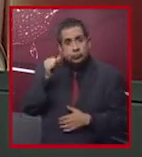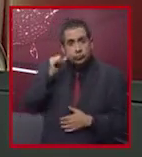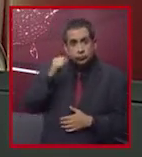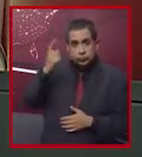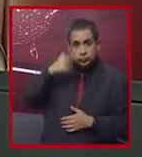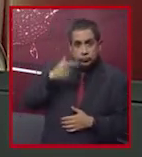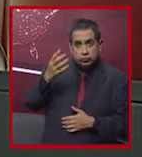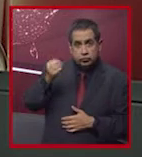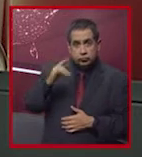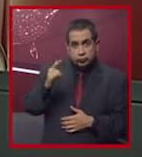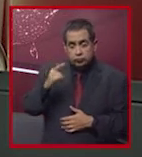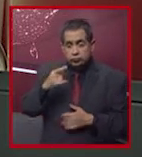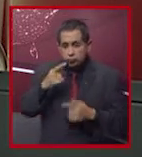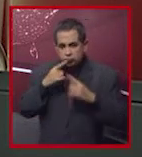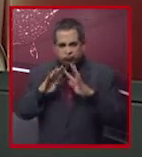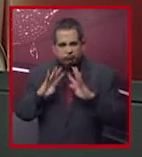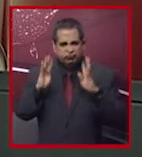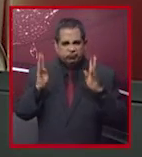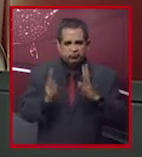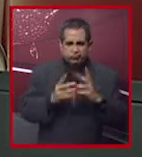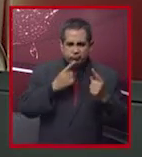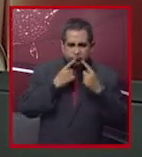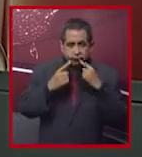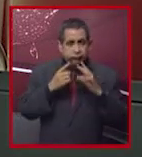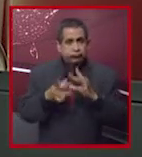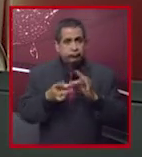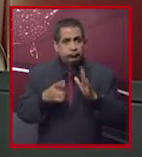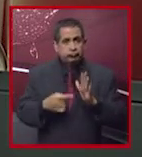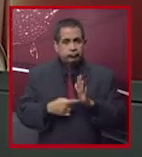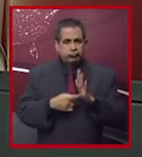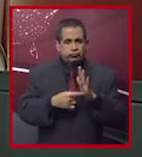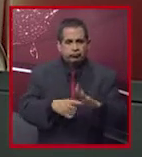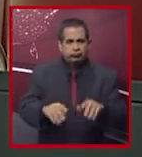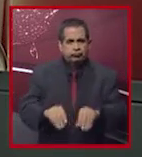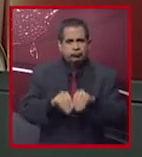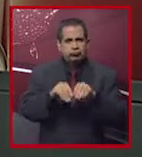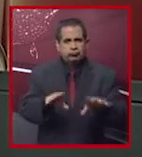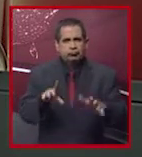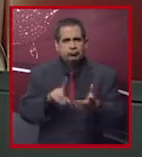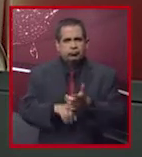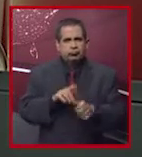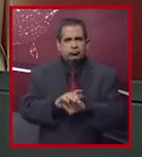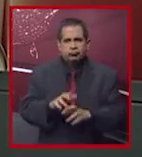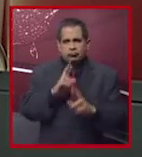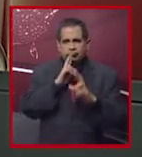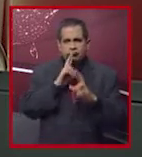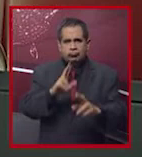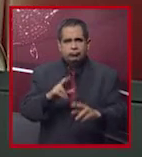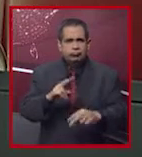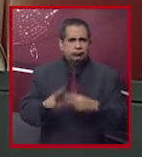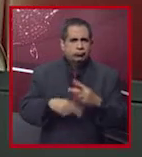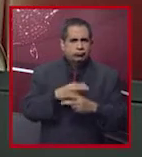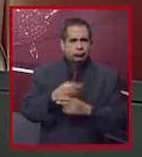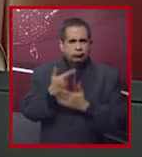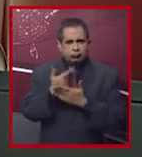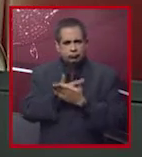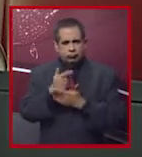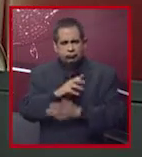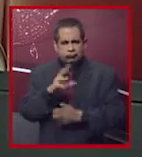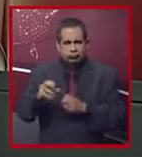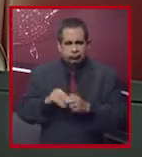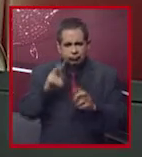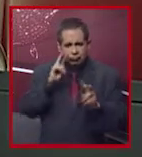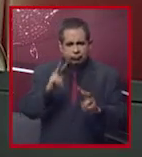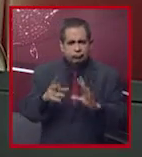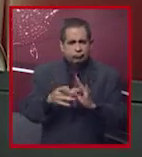del domingo 9 de julio y en esta sesión señores consejeros y representantes, los resultados de los se reanuda la sesión extraordinaria. Vamos ahora